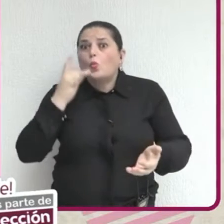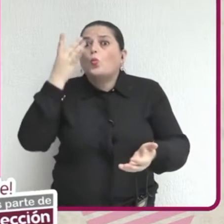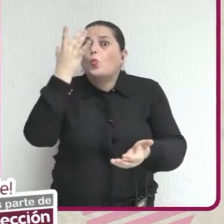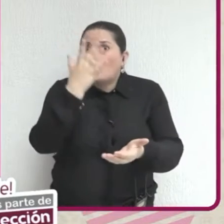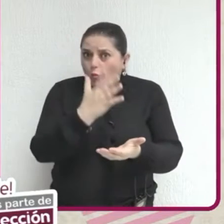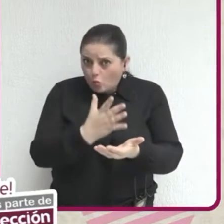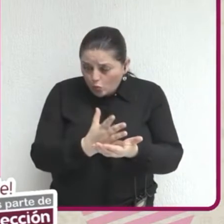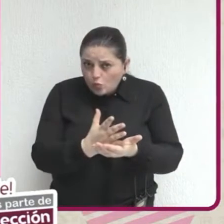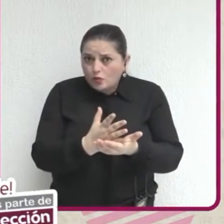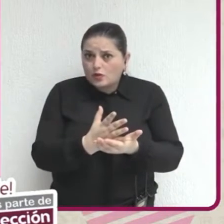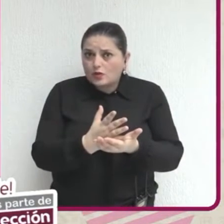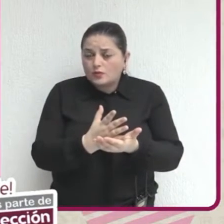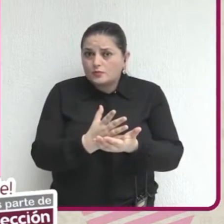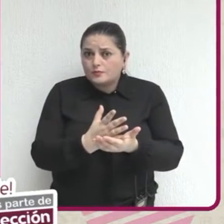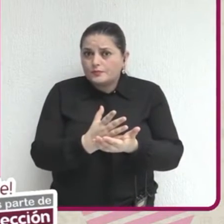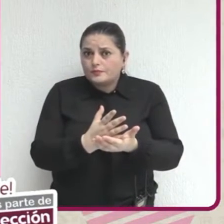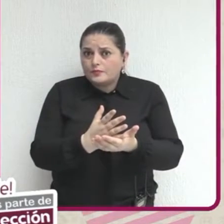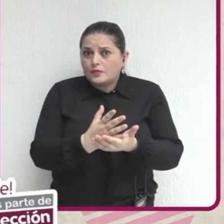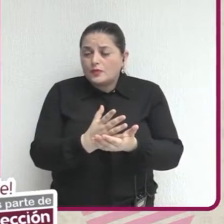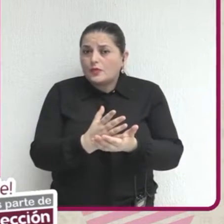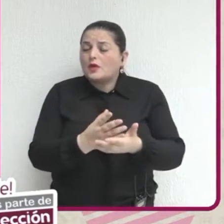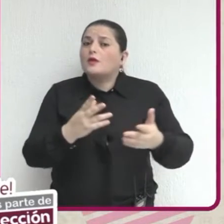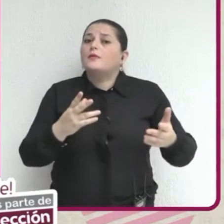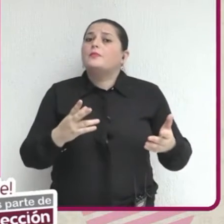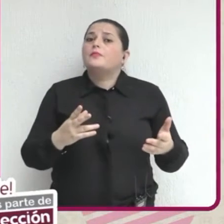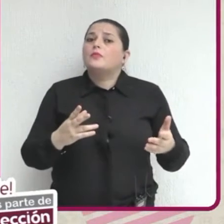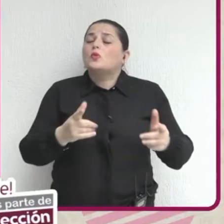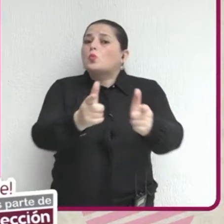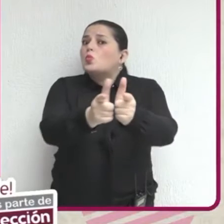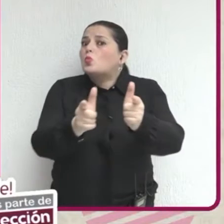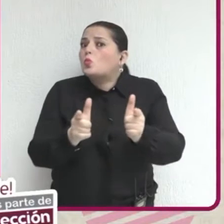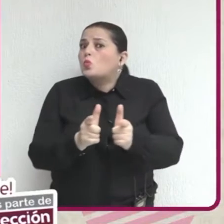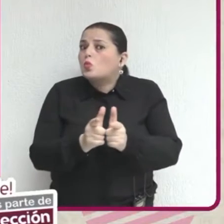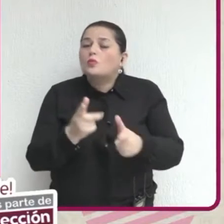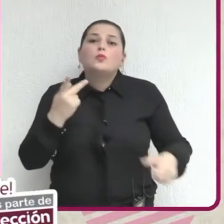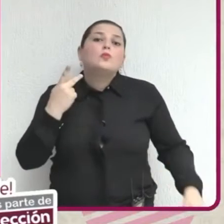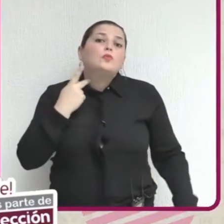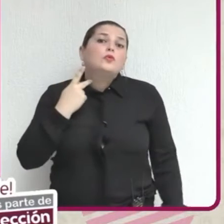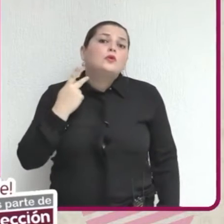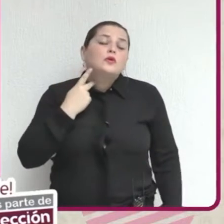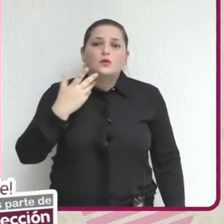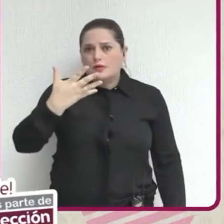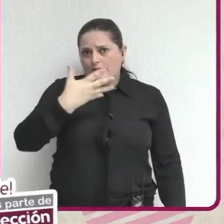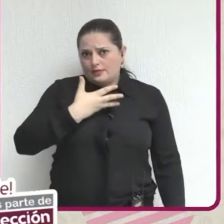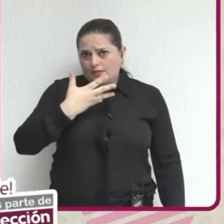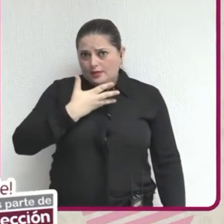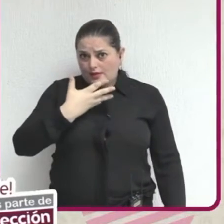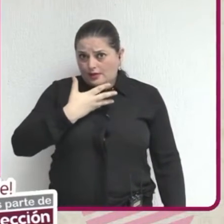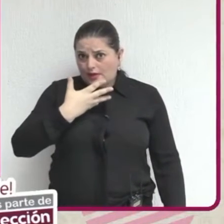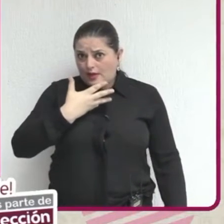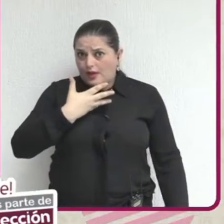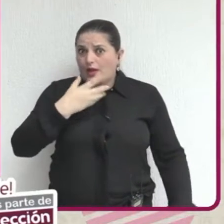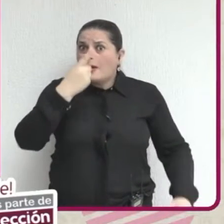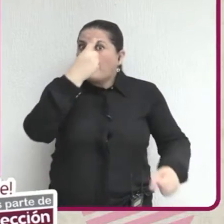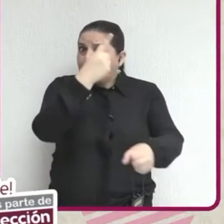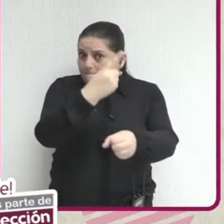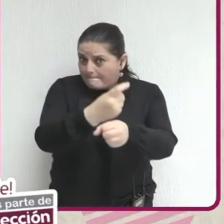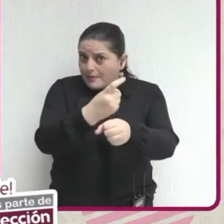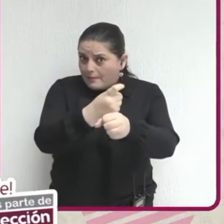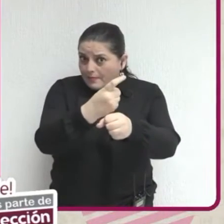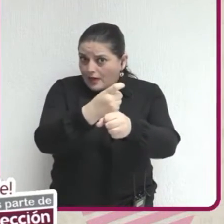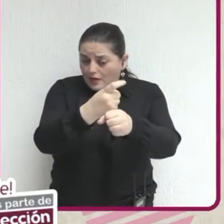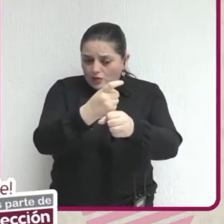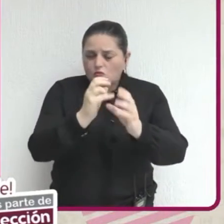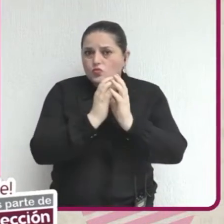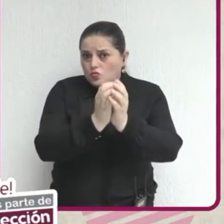este que no tenga este el el primero y cuando se saque la primera papeleta será